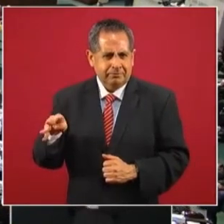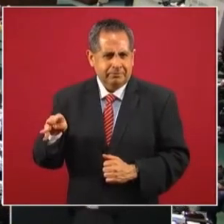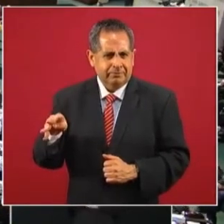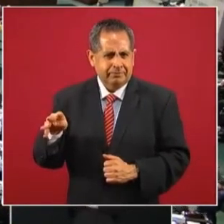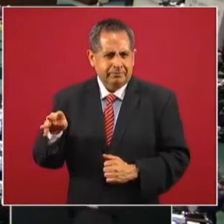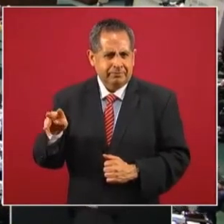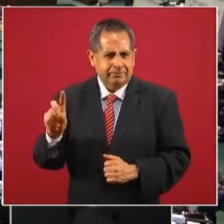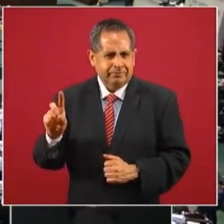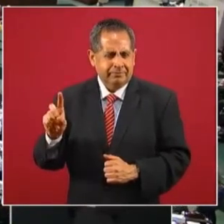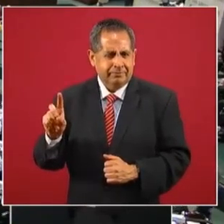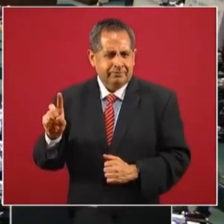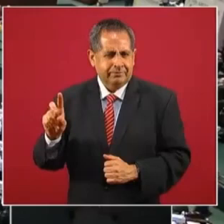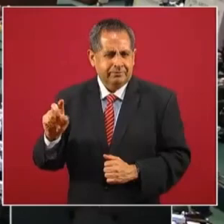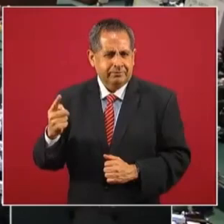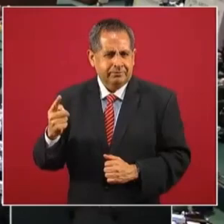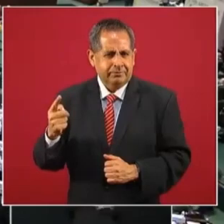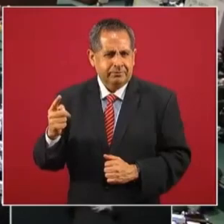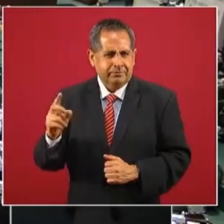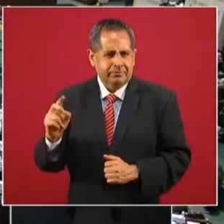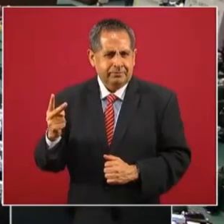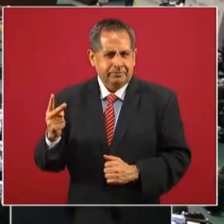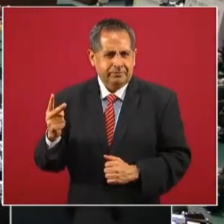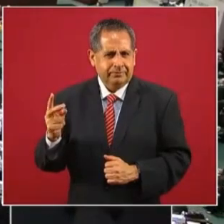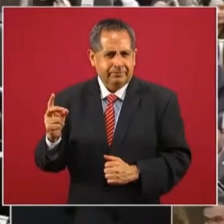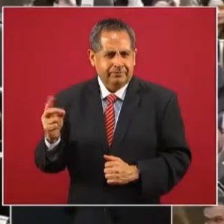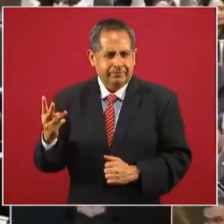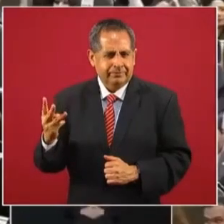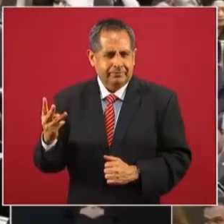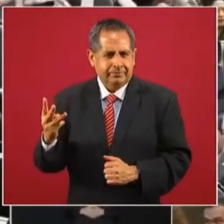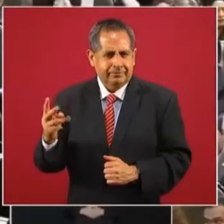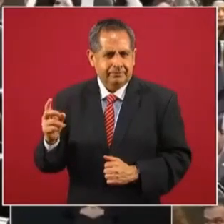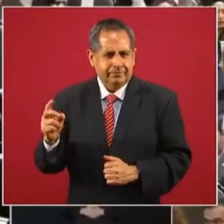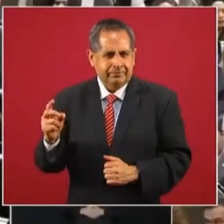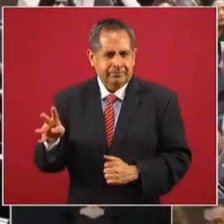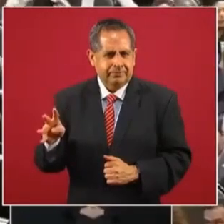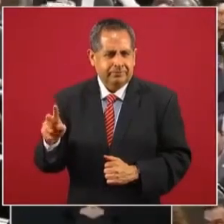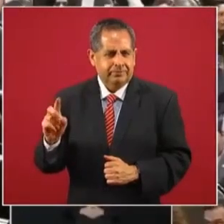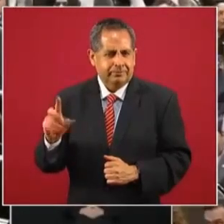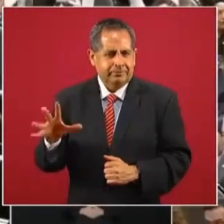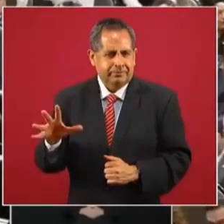Yeah.